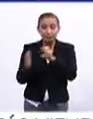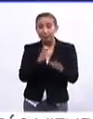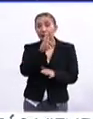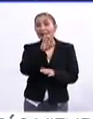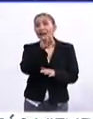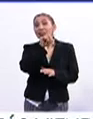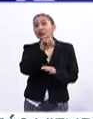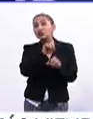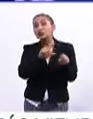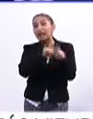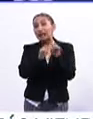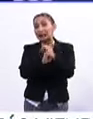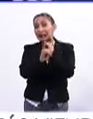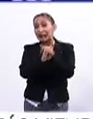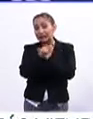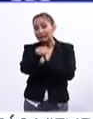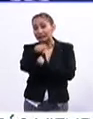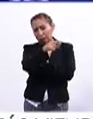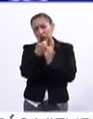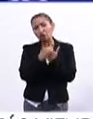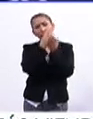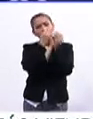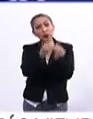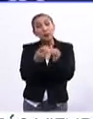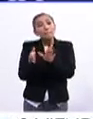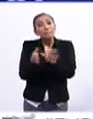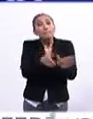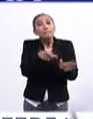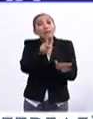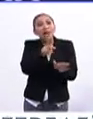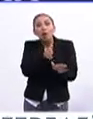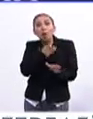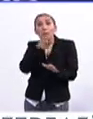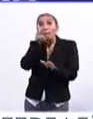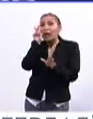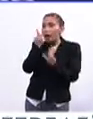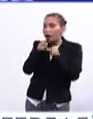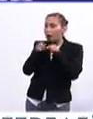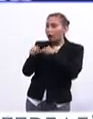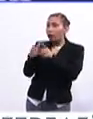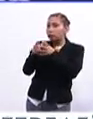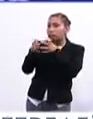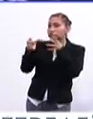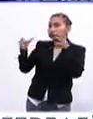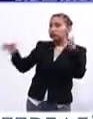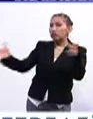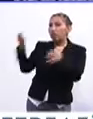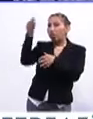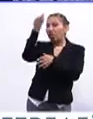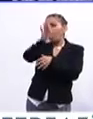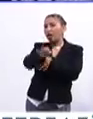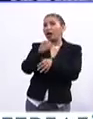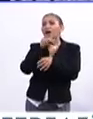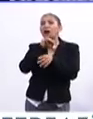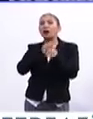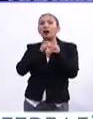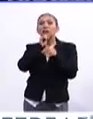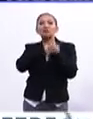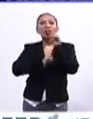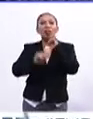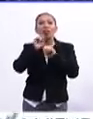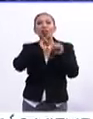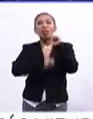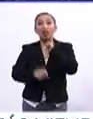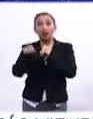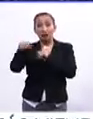redes sociales, el internet nos ha ayudado mucho a eso, pero al mismo tiempo ha crecido mucho la charlatanería y las noticias falsas,